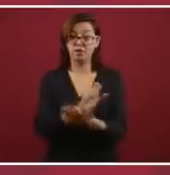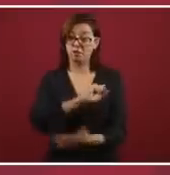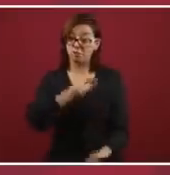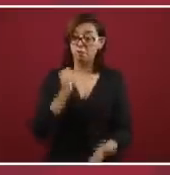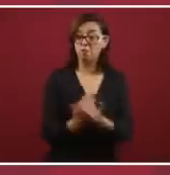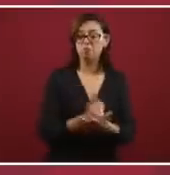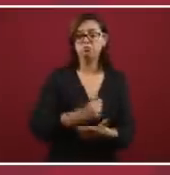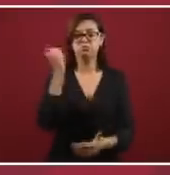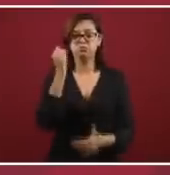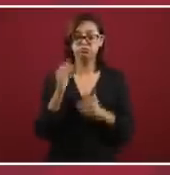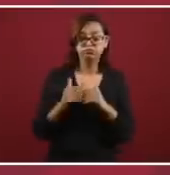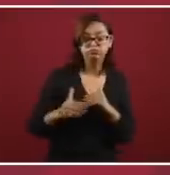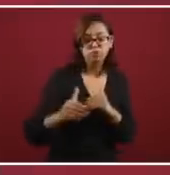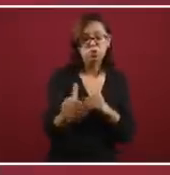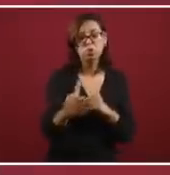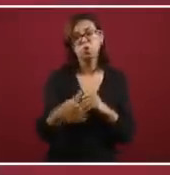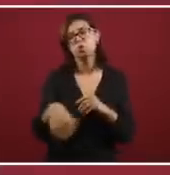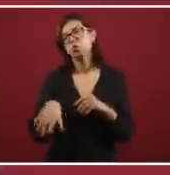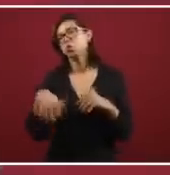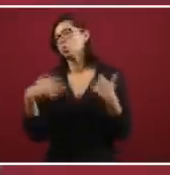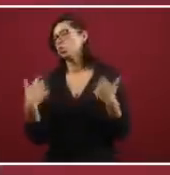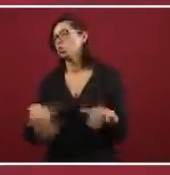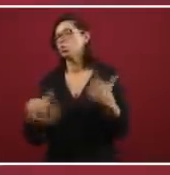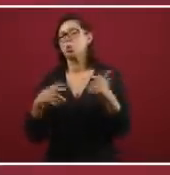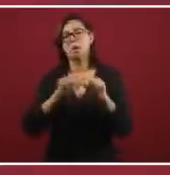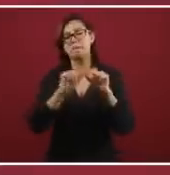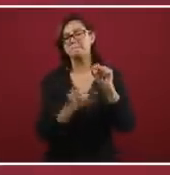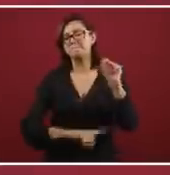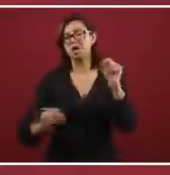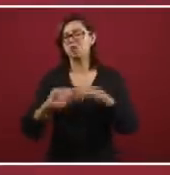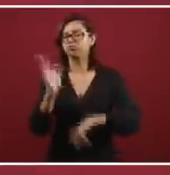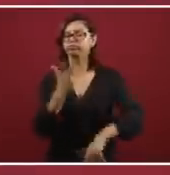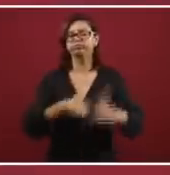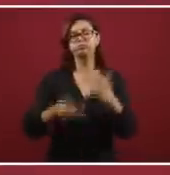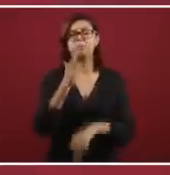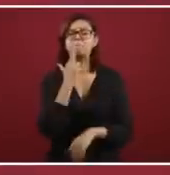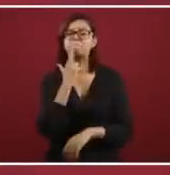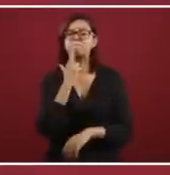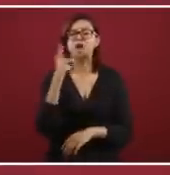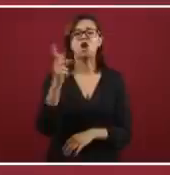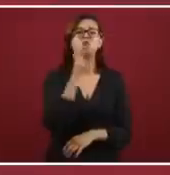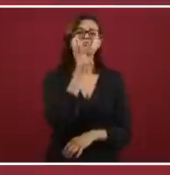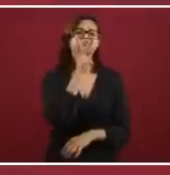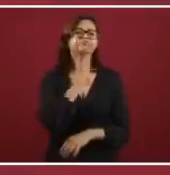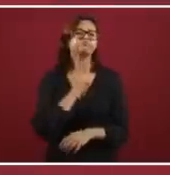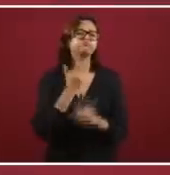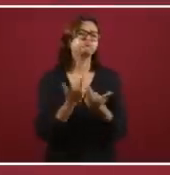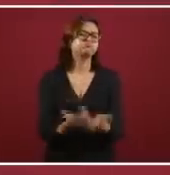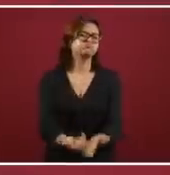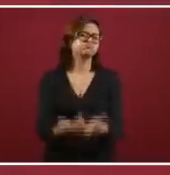íbamos a estar mucho mejor, produciendo más petróleo.